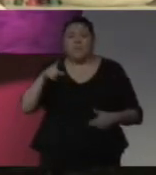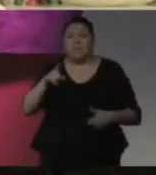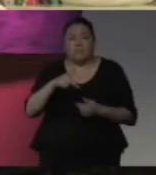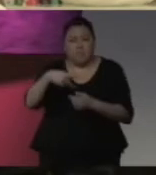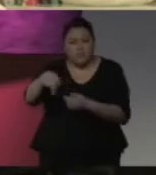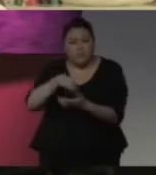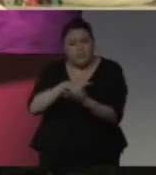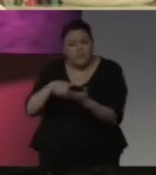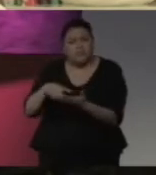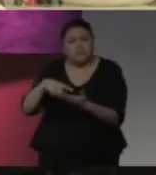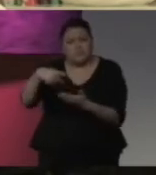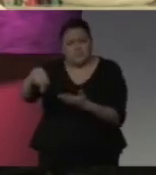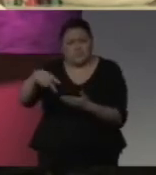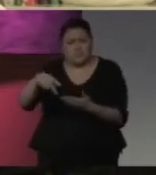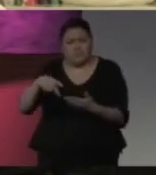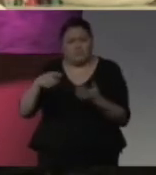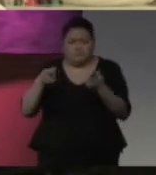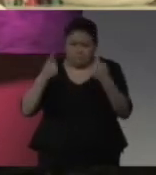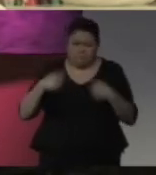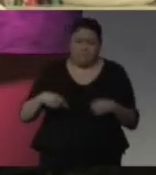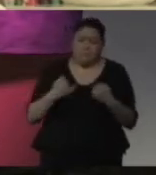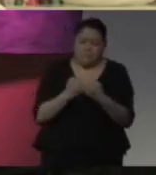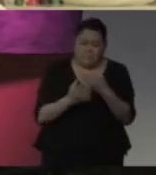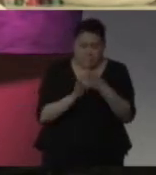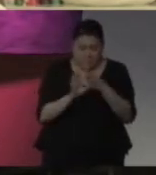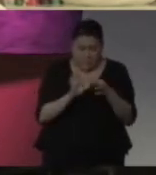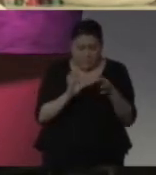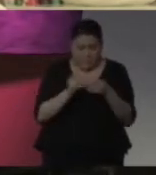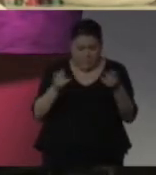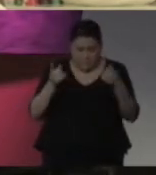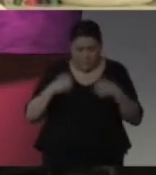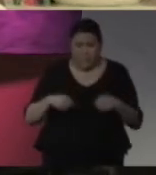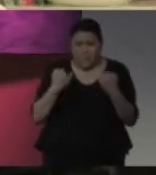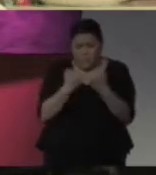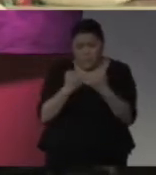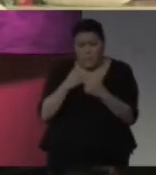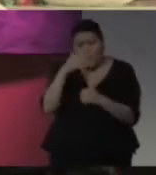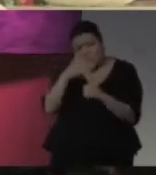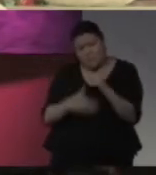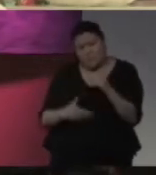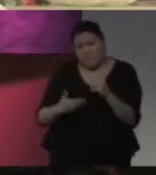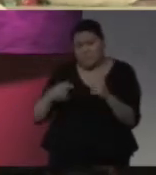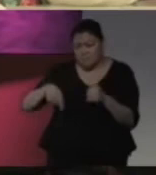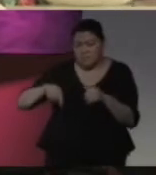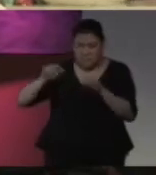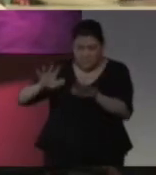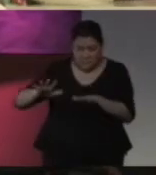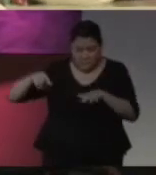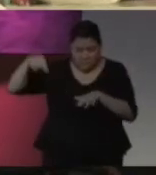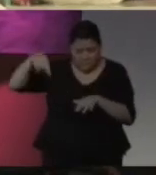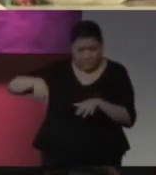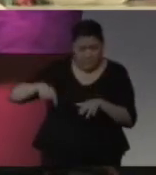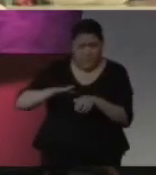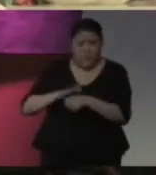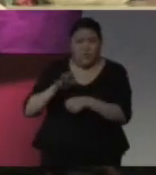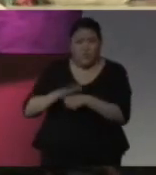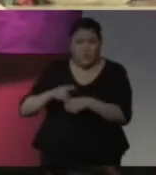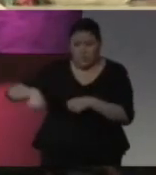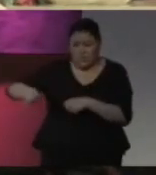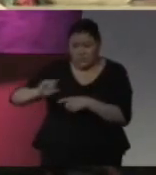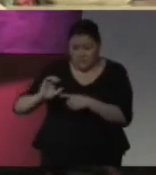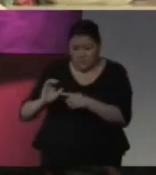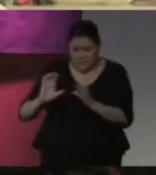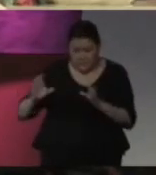indígenas. Continúo ahora para cerrar este magno evento de la Comisión